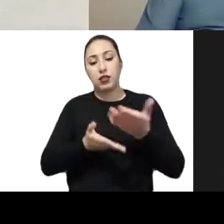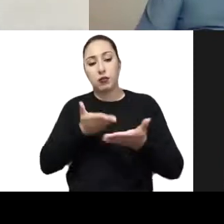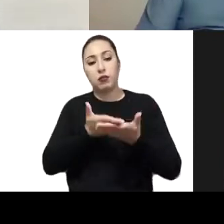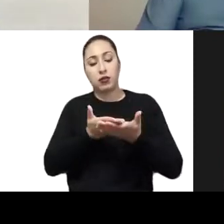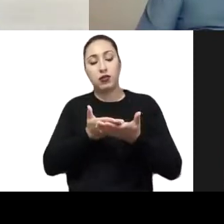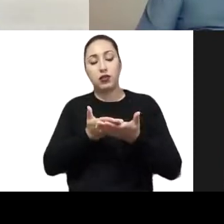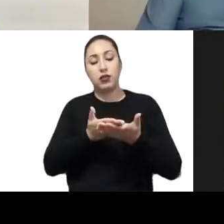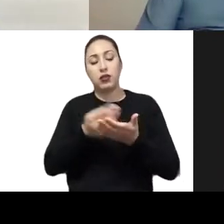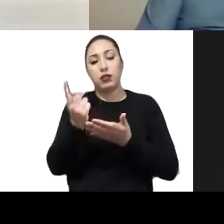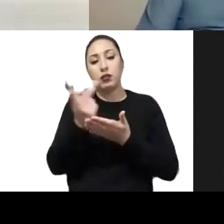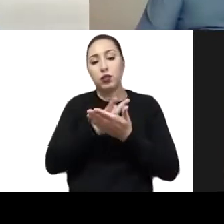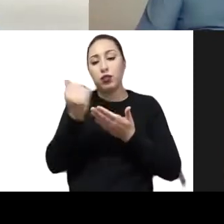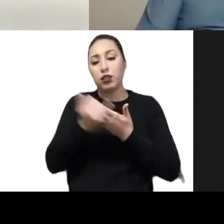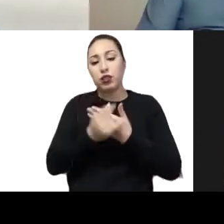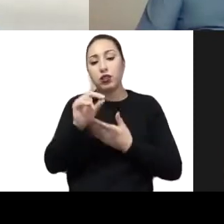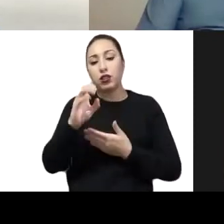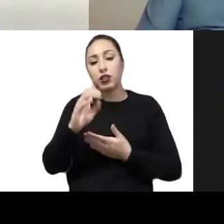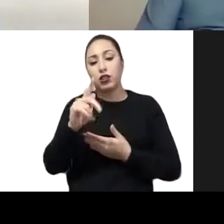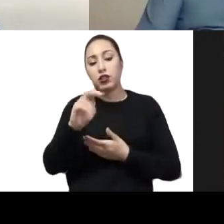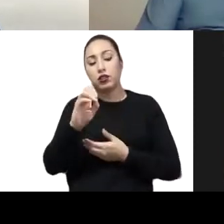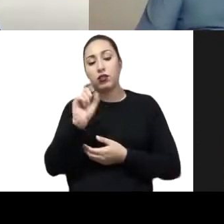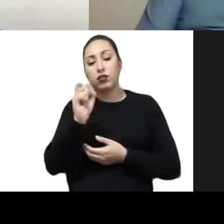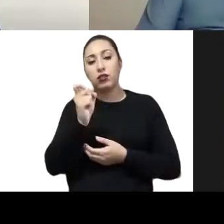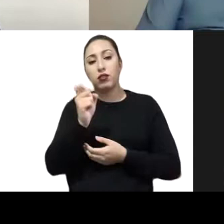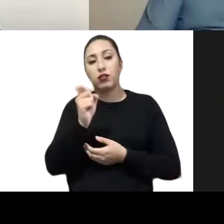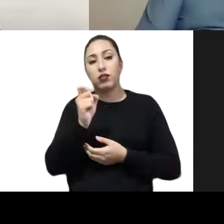con proyecto de decreto por la que